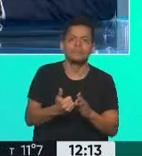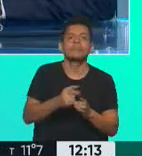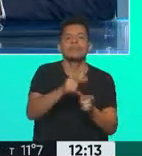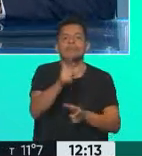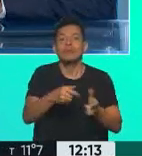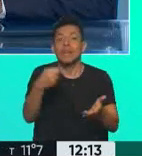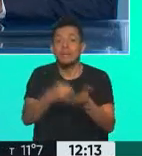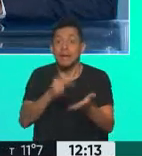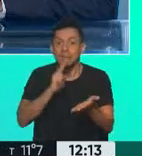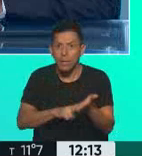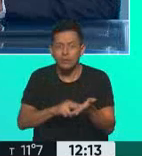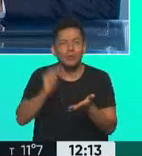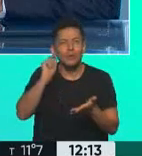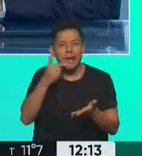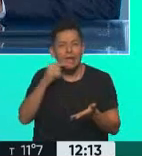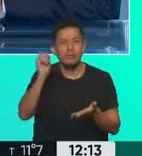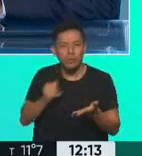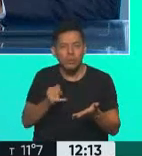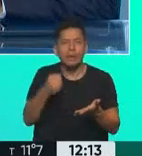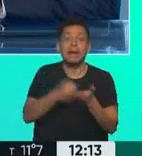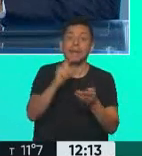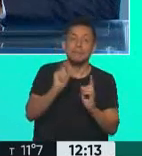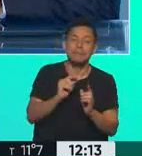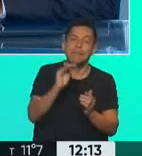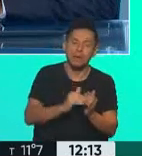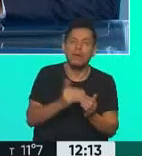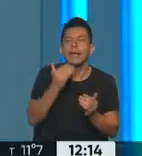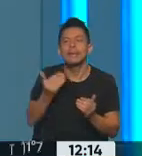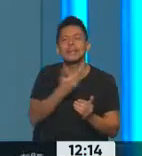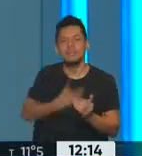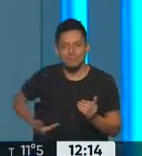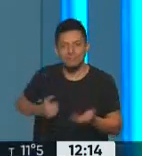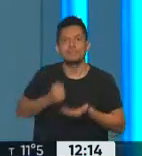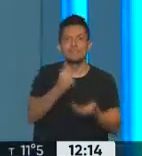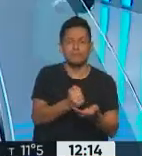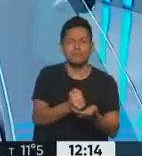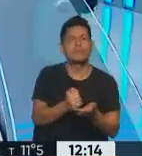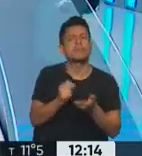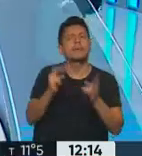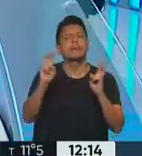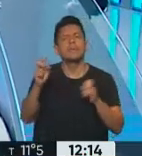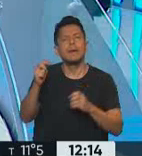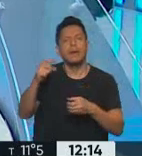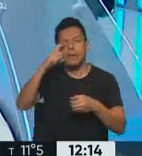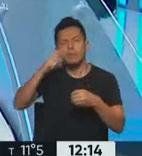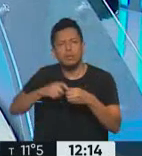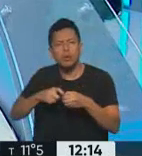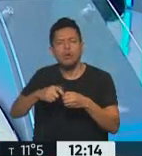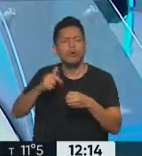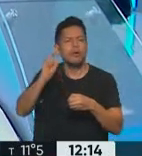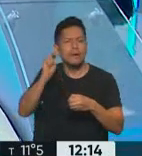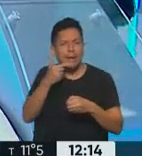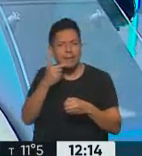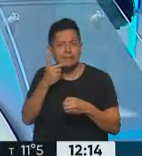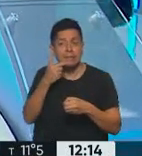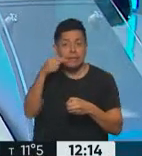pagar estas tarifas. Ahora, hablábamos antes del tema combustibles y el tema petróleo. Digo, en esta cuenta no están los subsidios que reciben